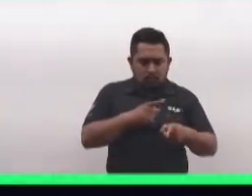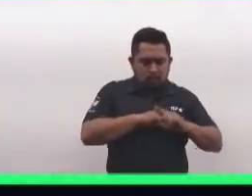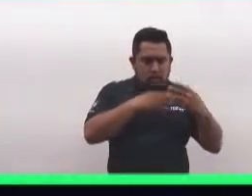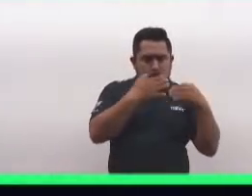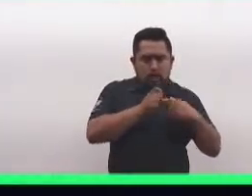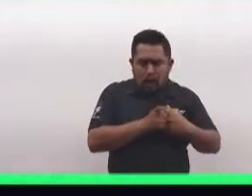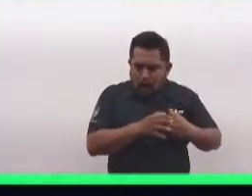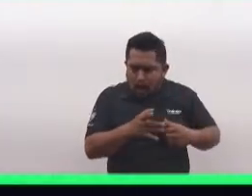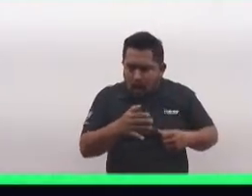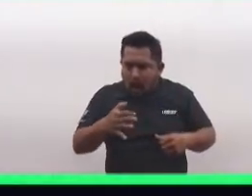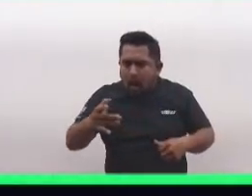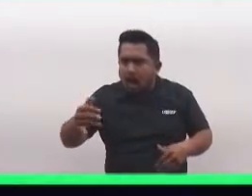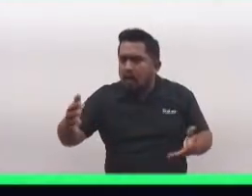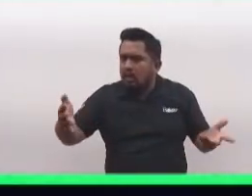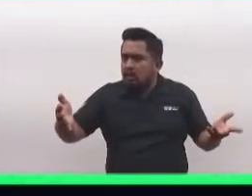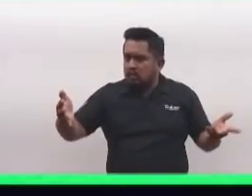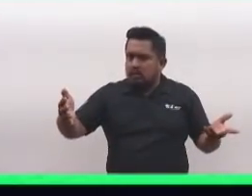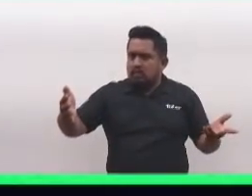vida